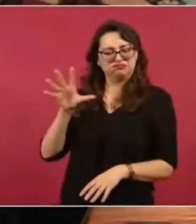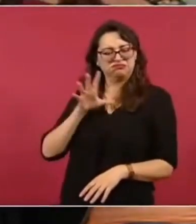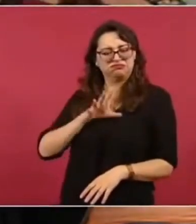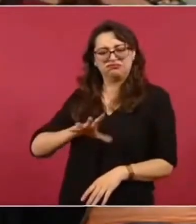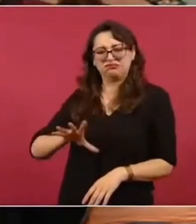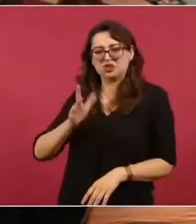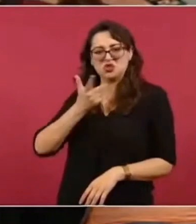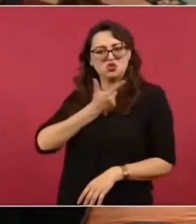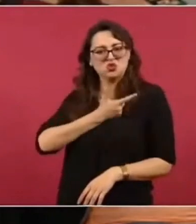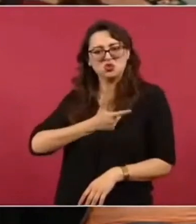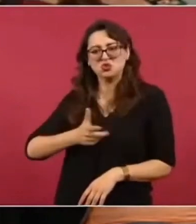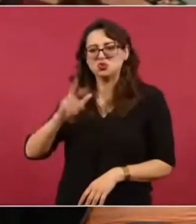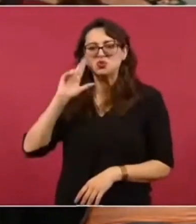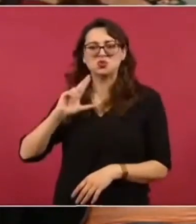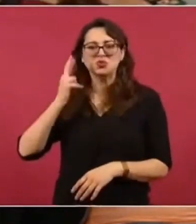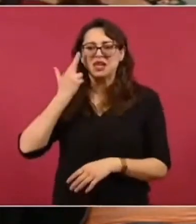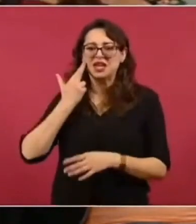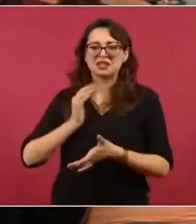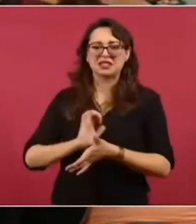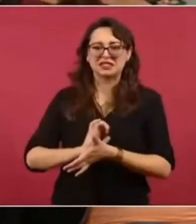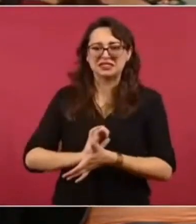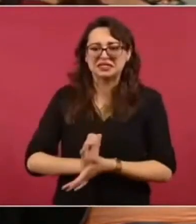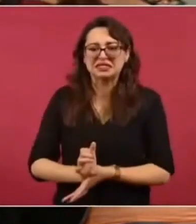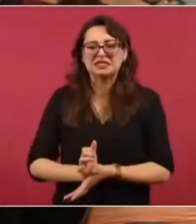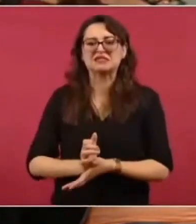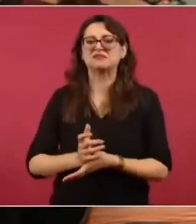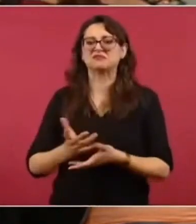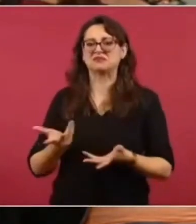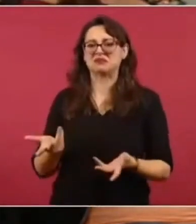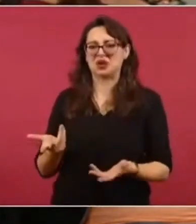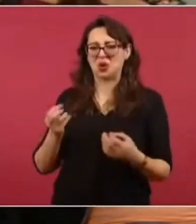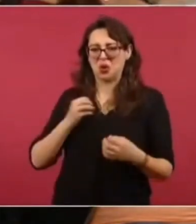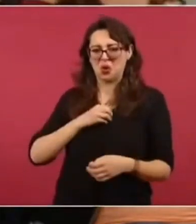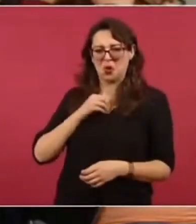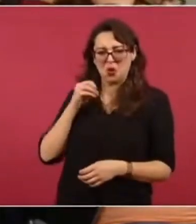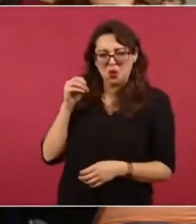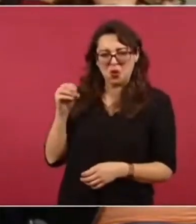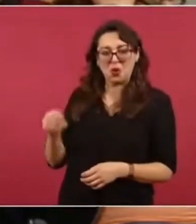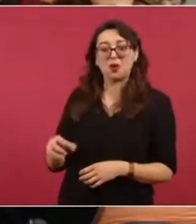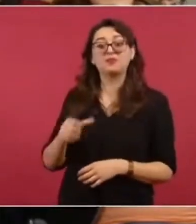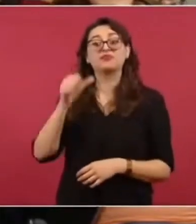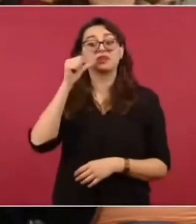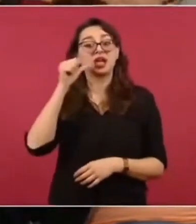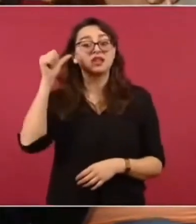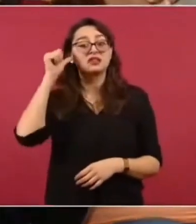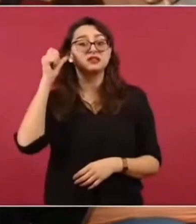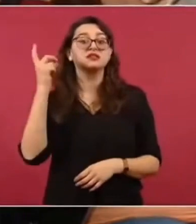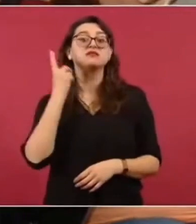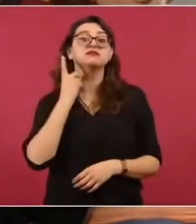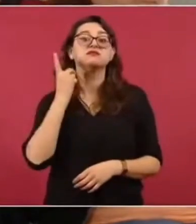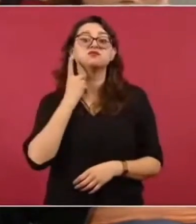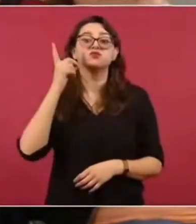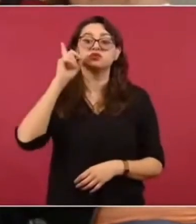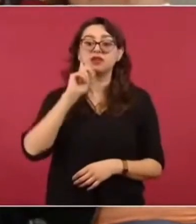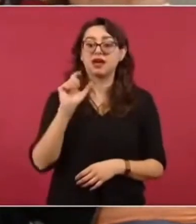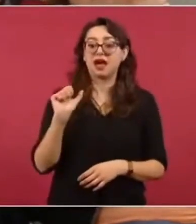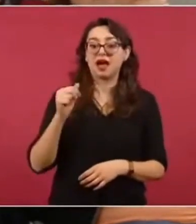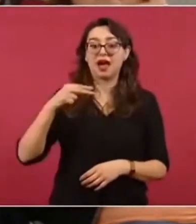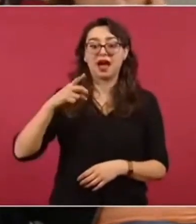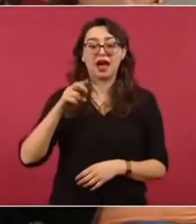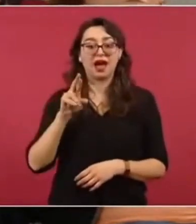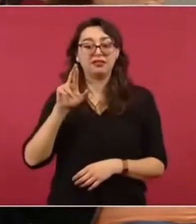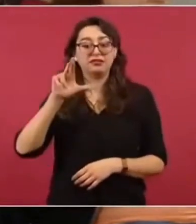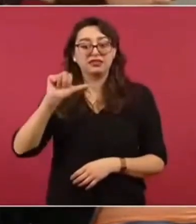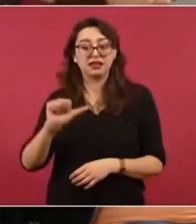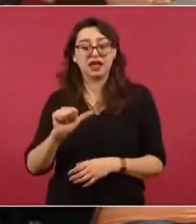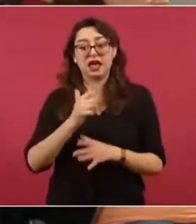en el país, en muchos lados. La propia diputada Andrea Chávez, el día de ayer, por ejemplo, expuso que